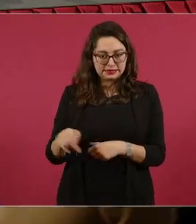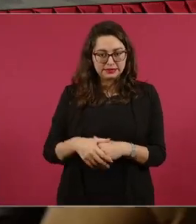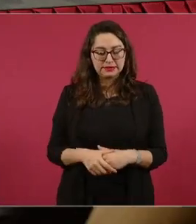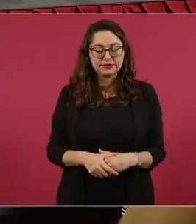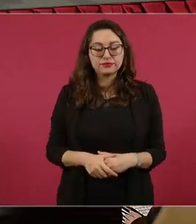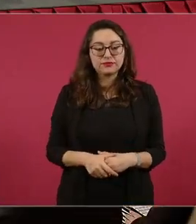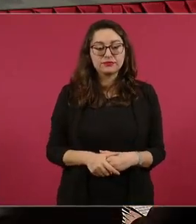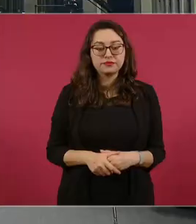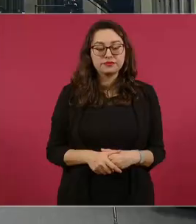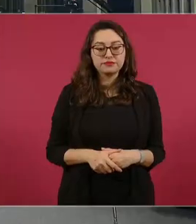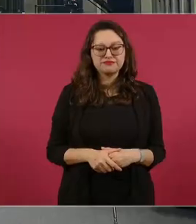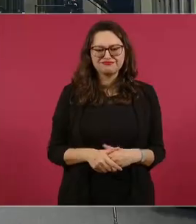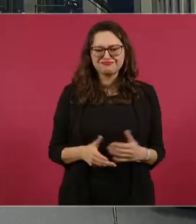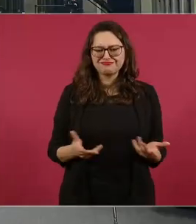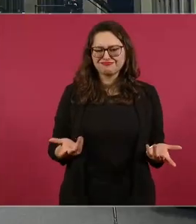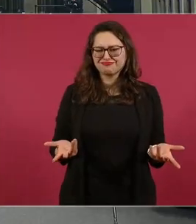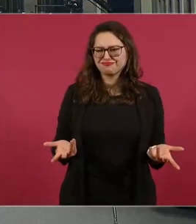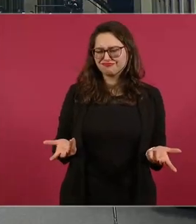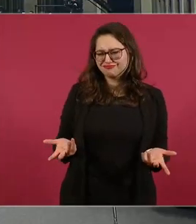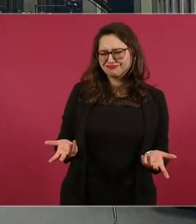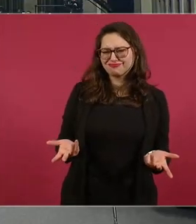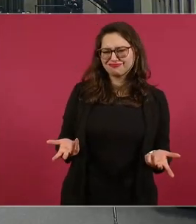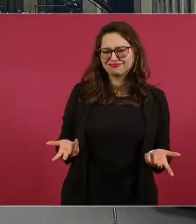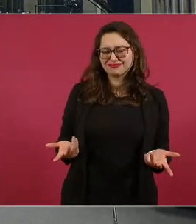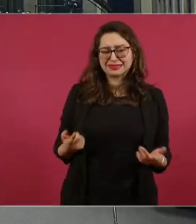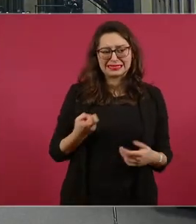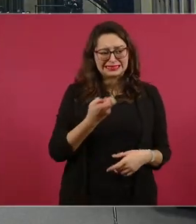O sea, ese es el nivel